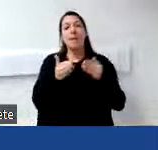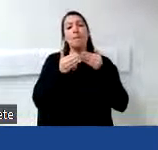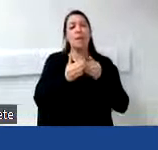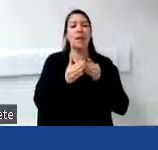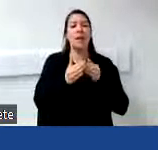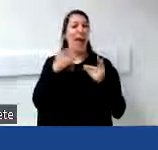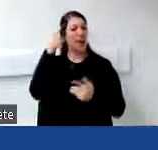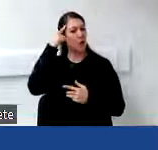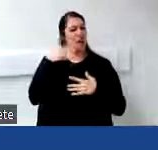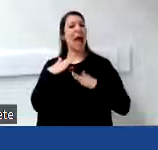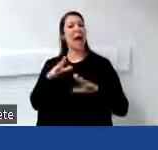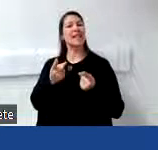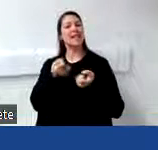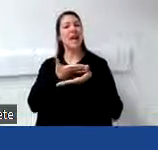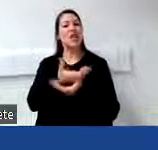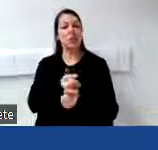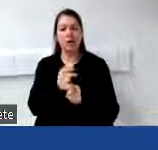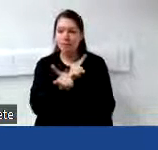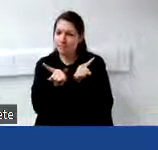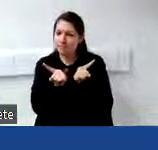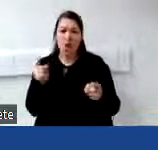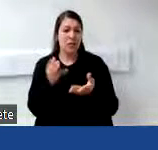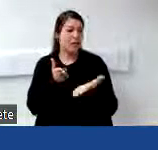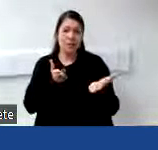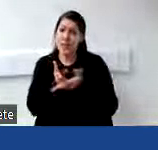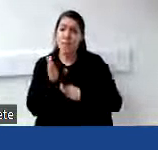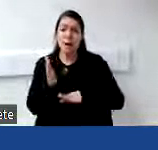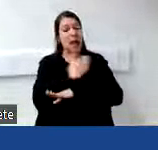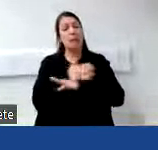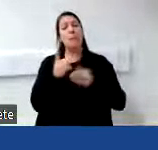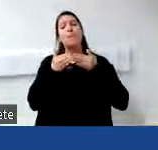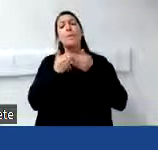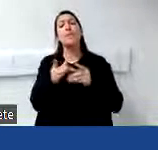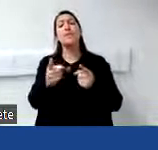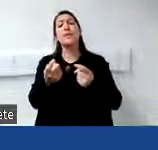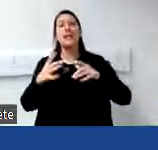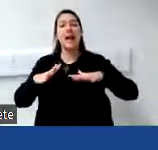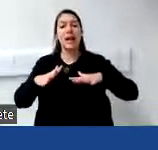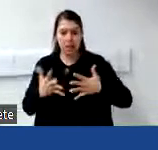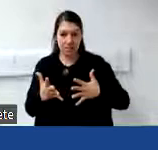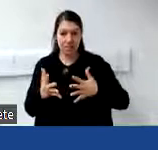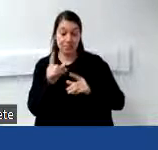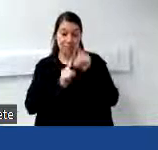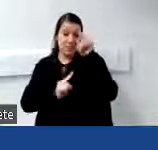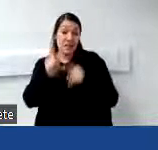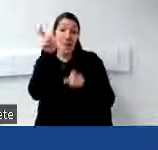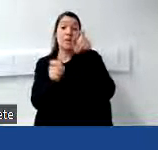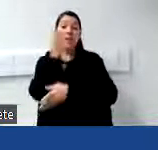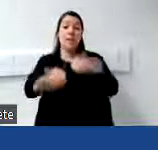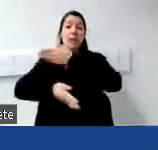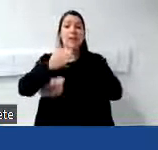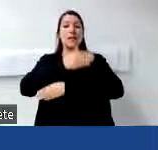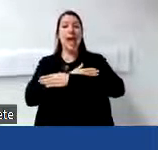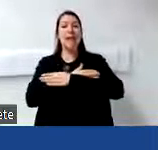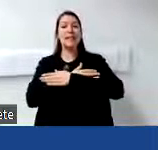a veces una persona con discapacidad se acerca a la recepción o al hall del centro de salud,